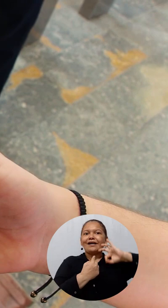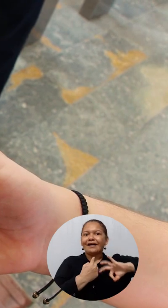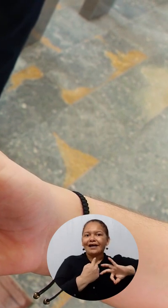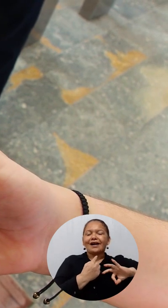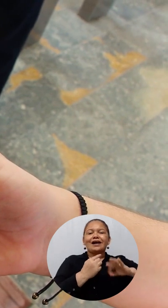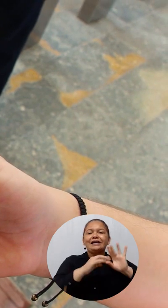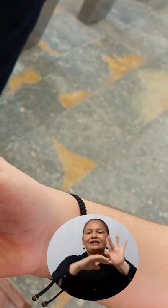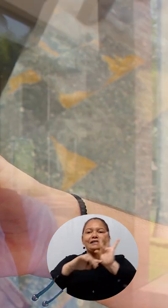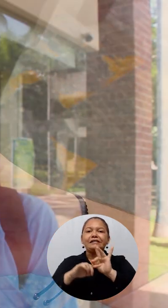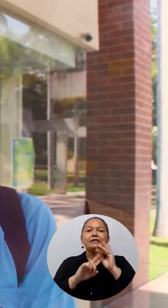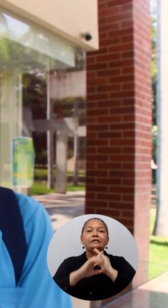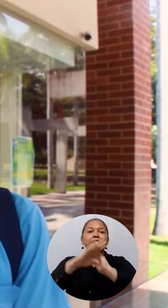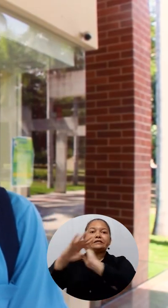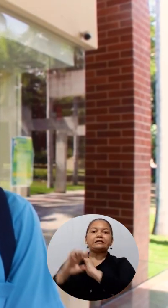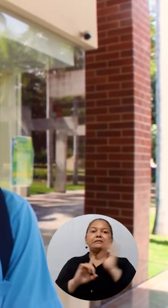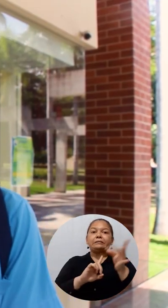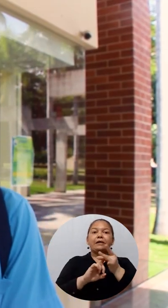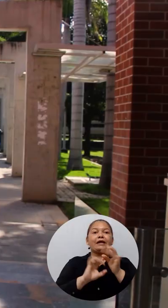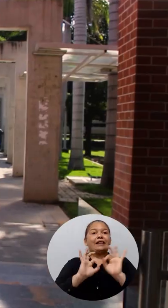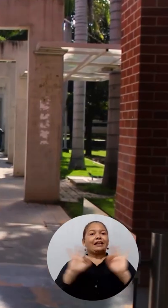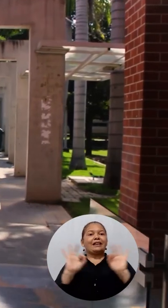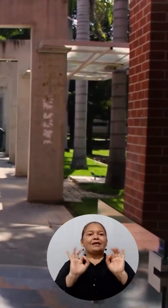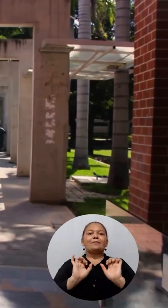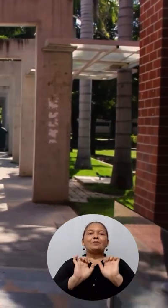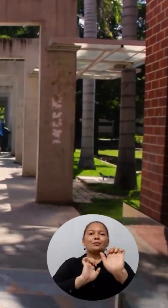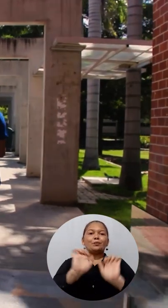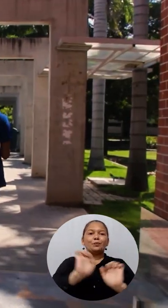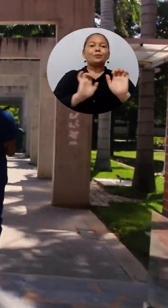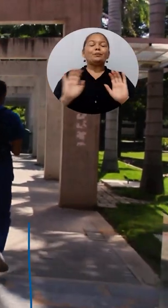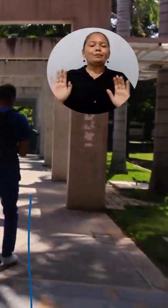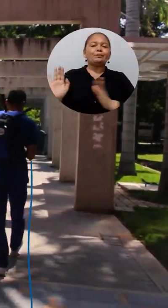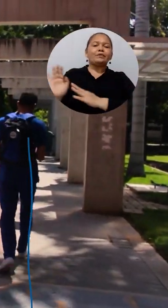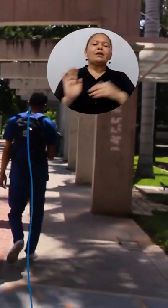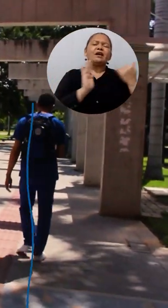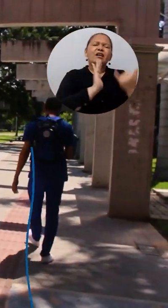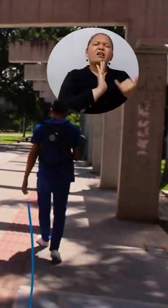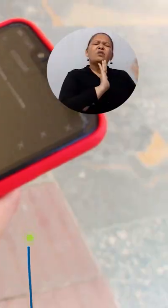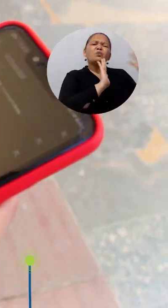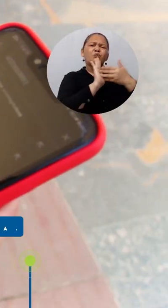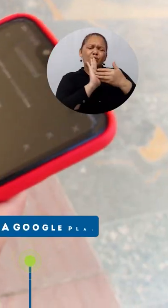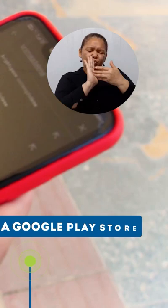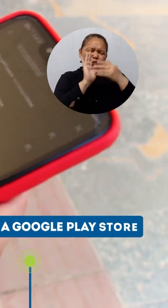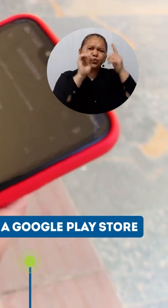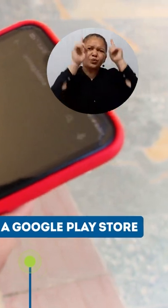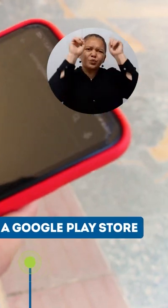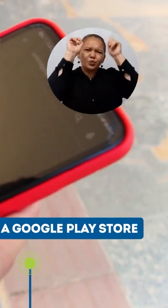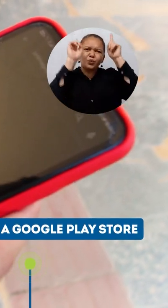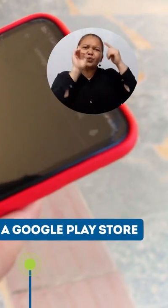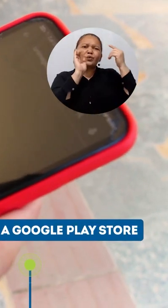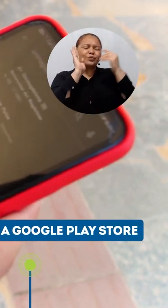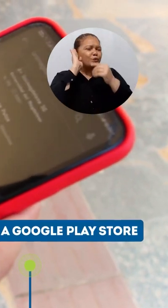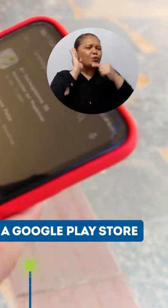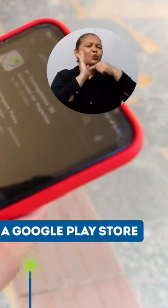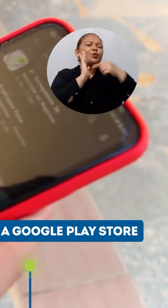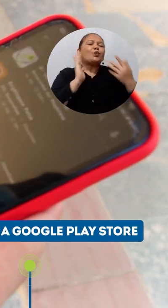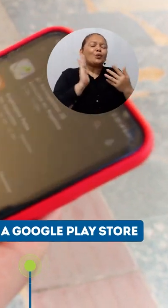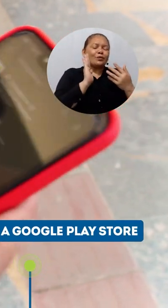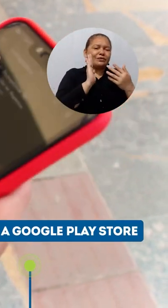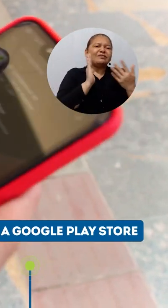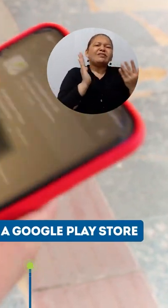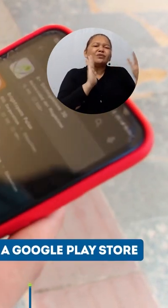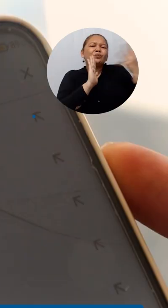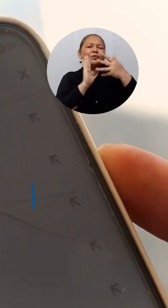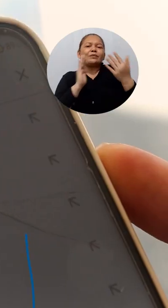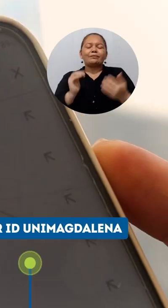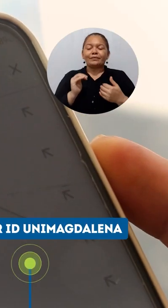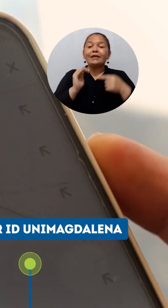pues las posibilidades de contagiarnos de código para usar esta herramienta en dispositivos con sistema operativo android los usuarios deberán ingresar a